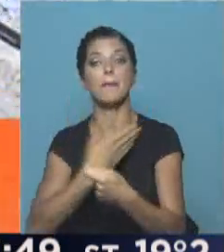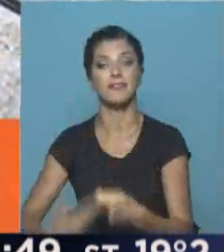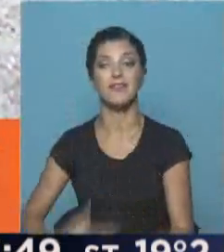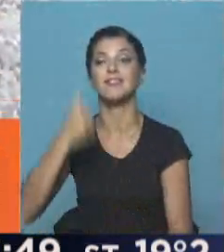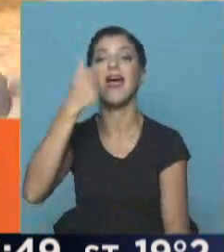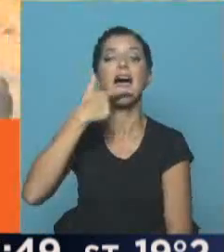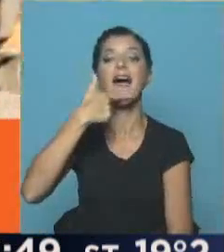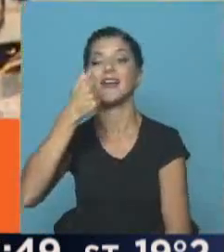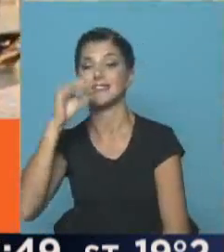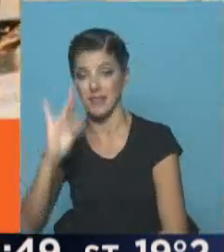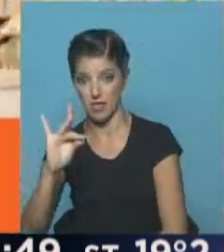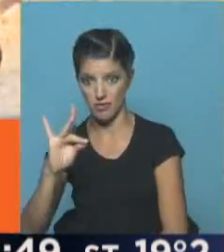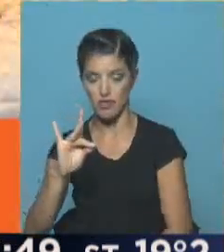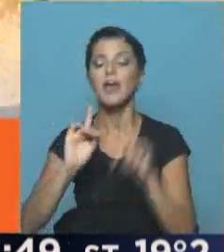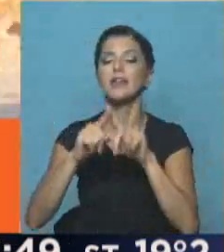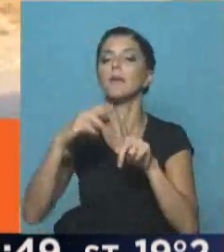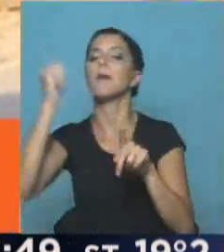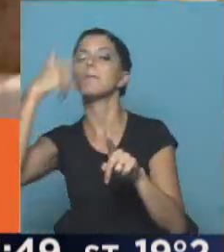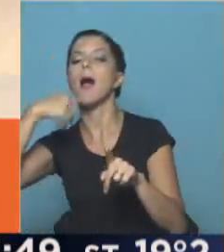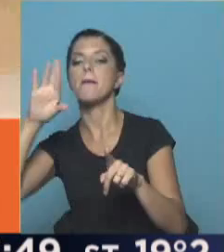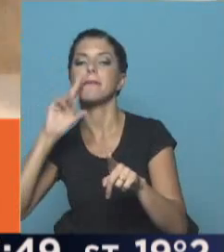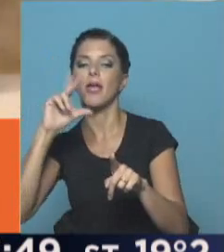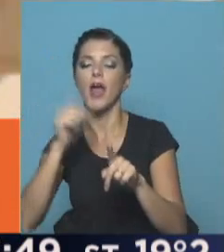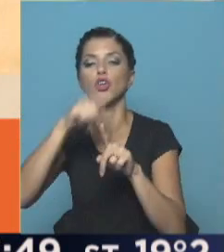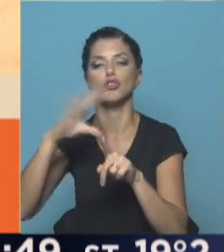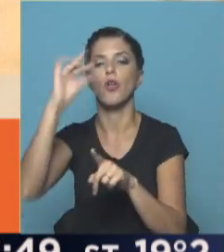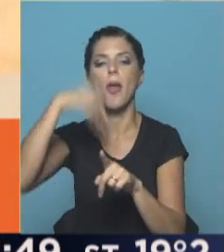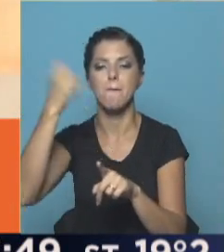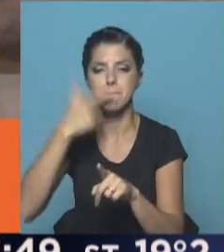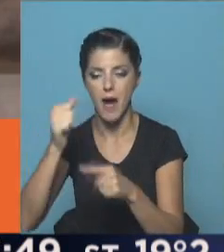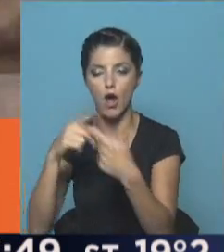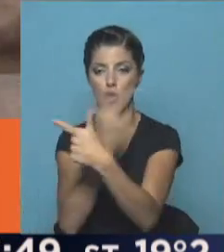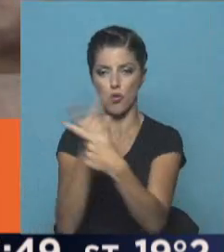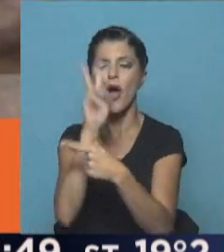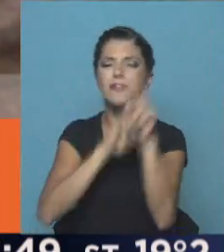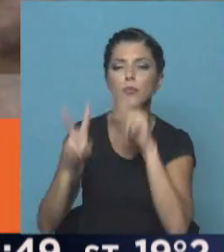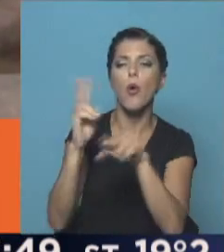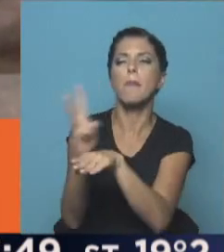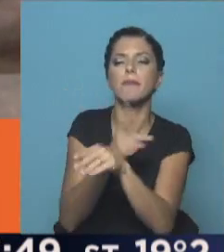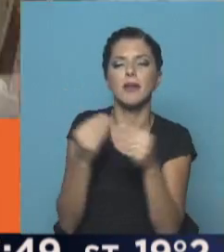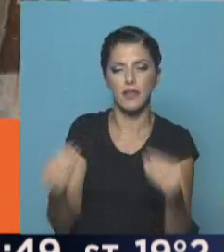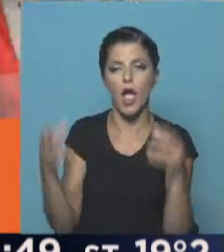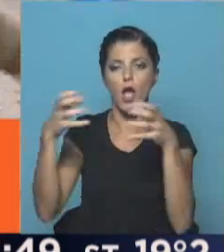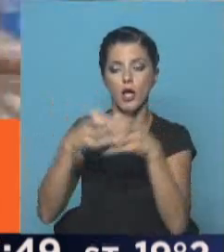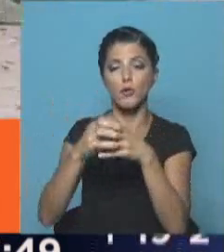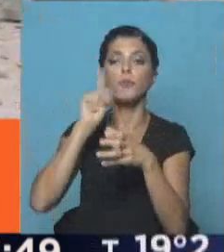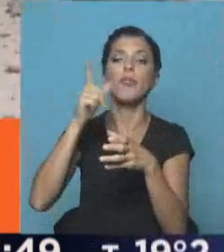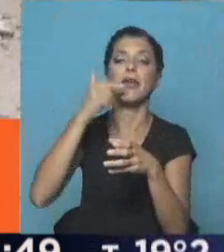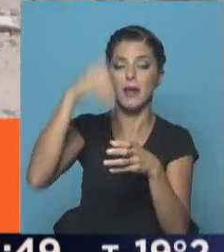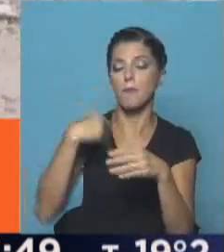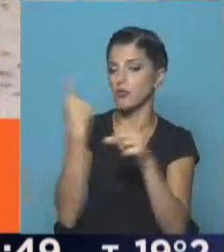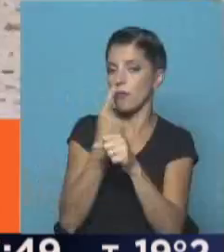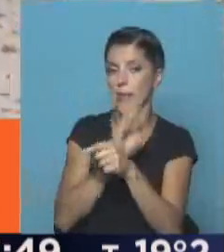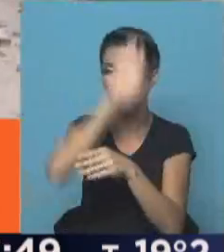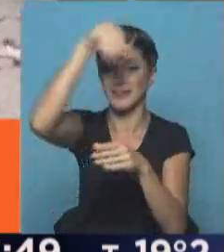ataques israelíes registrados en Palmira y cercanías de Damasco intentan prevenir que la organización islámica se beneficie de su participación en la